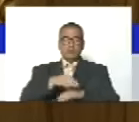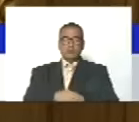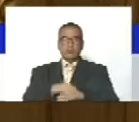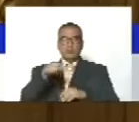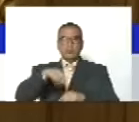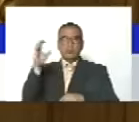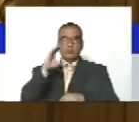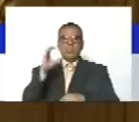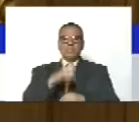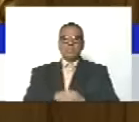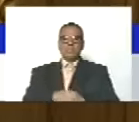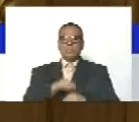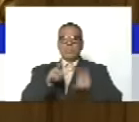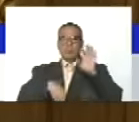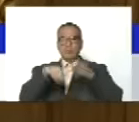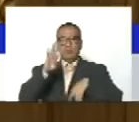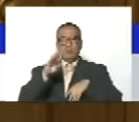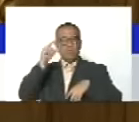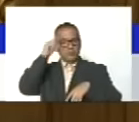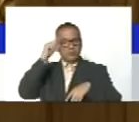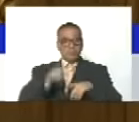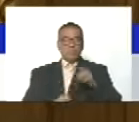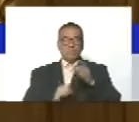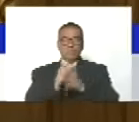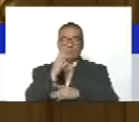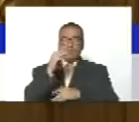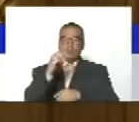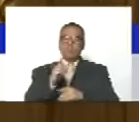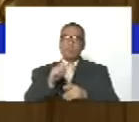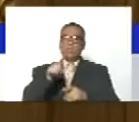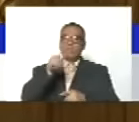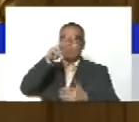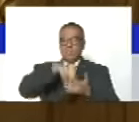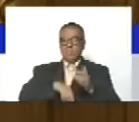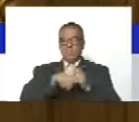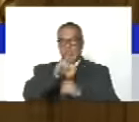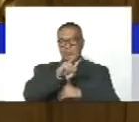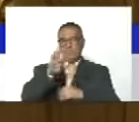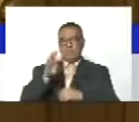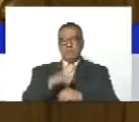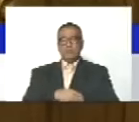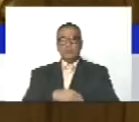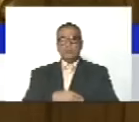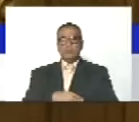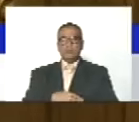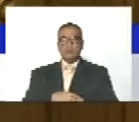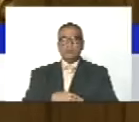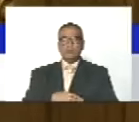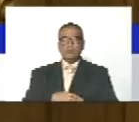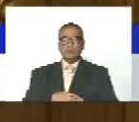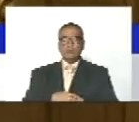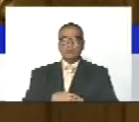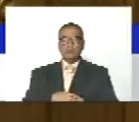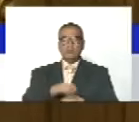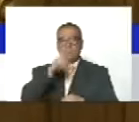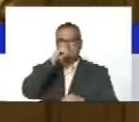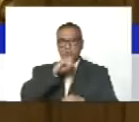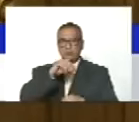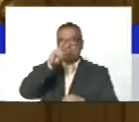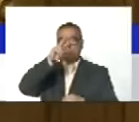en Caracas, a los 14 días del mes de mayo de 2024,